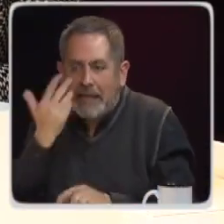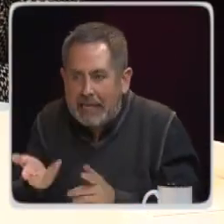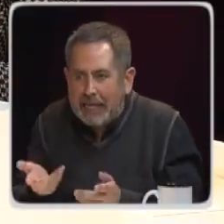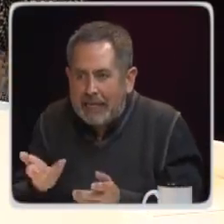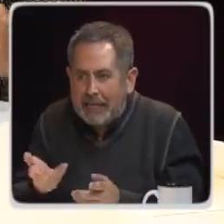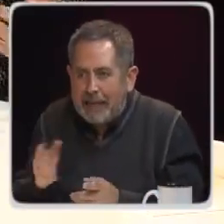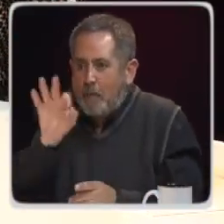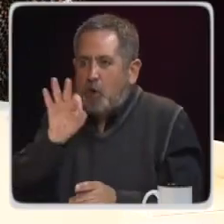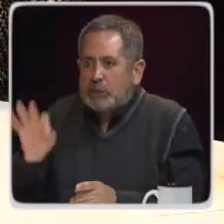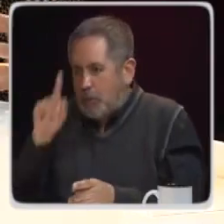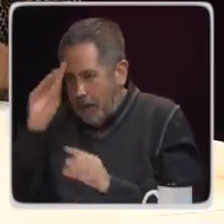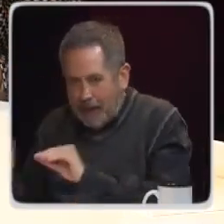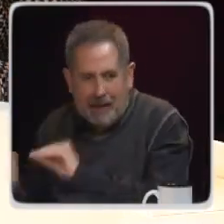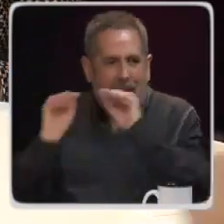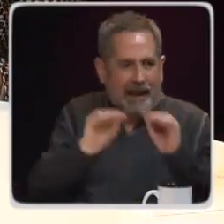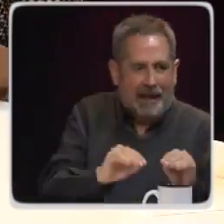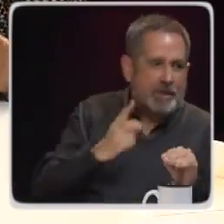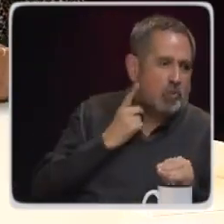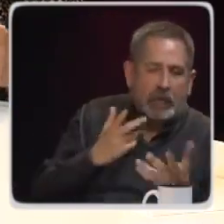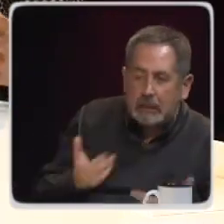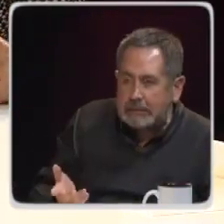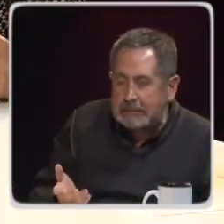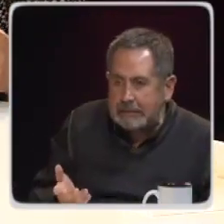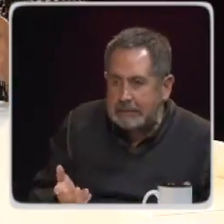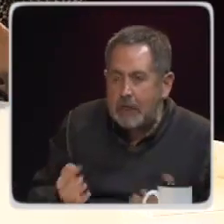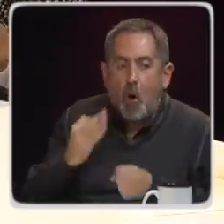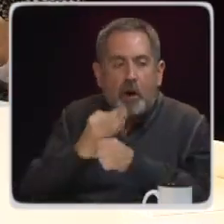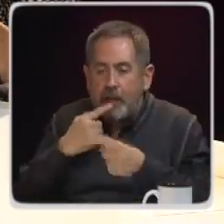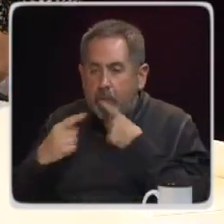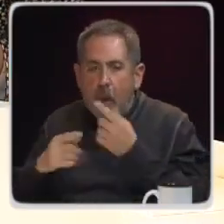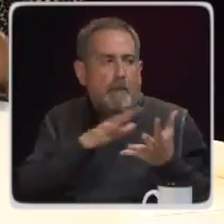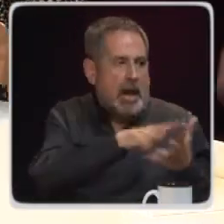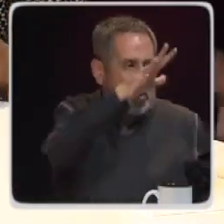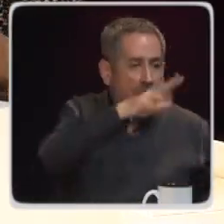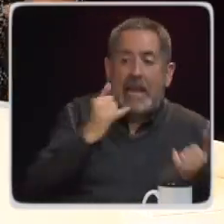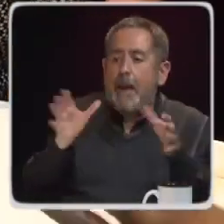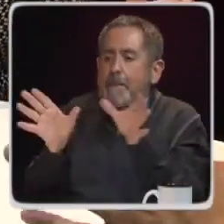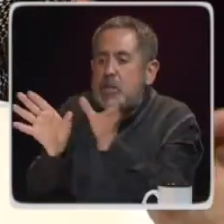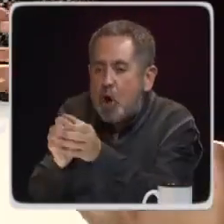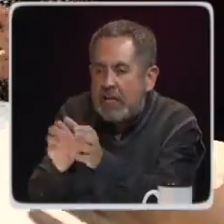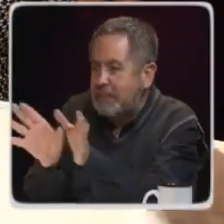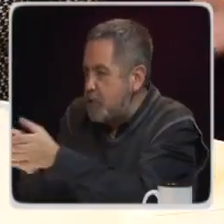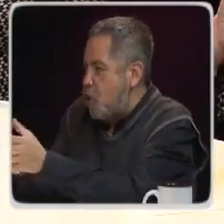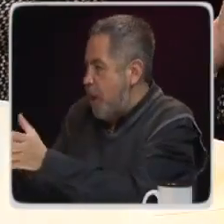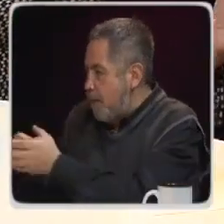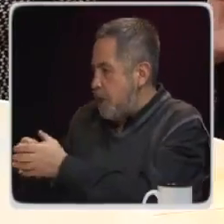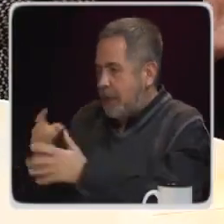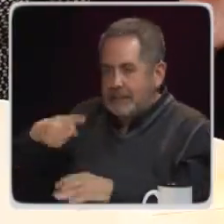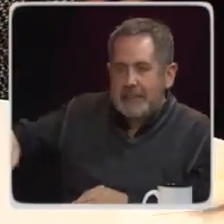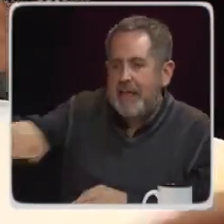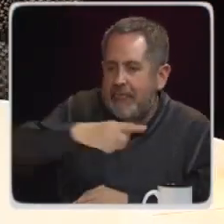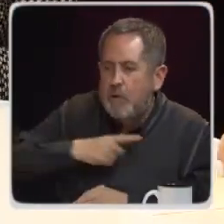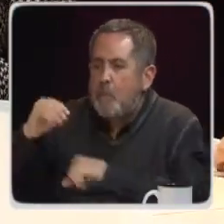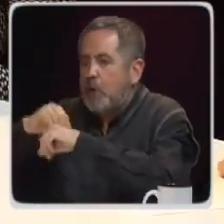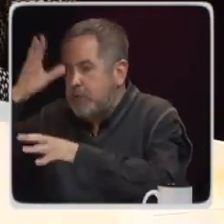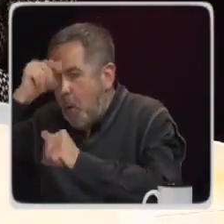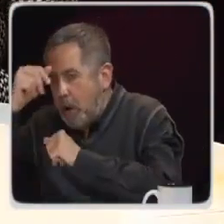las comunidades indígenas empezaron a crear su propia lengua de señas. De ahí surge de manera natural. ¿Cómo es que se